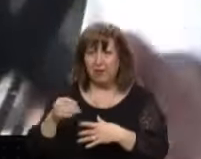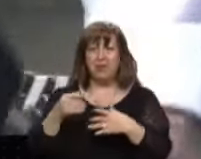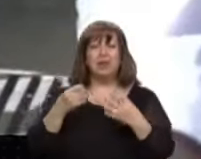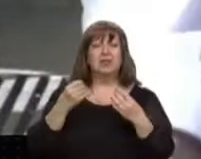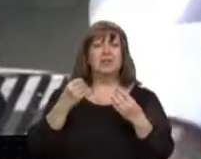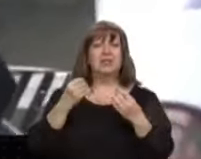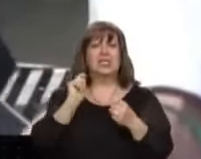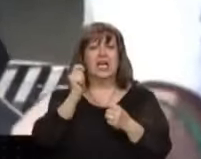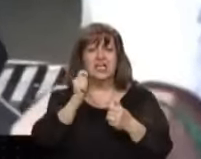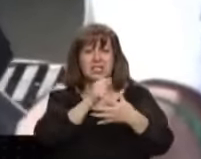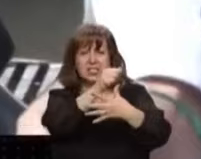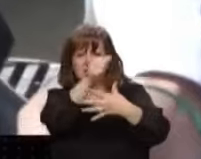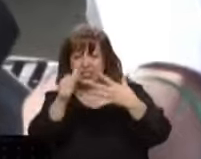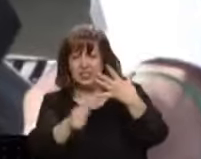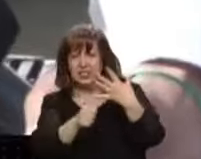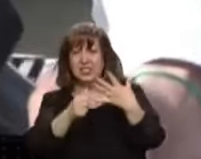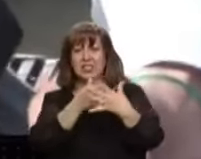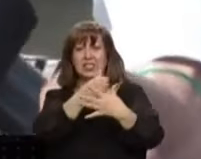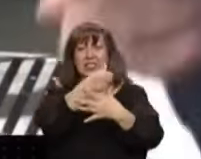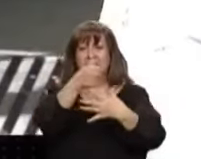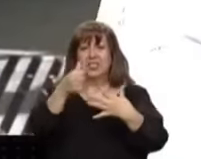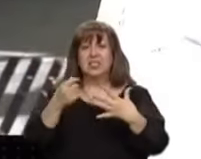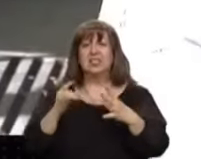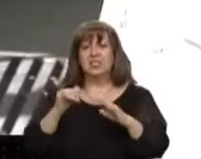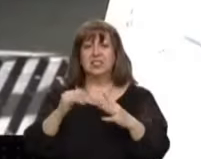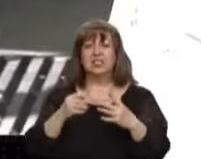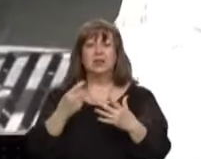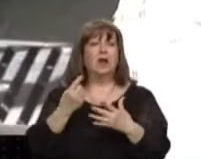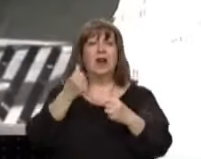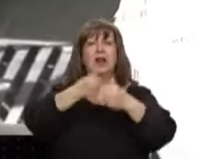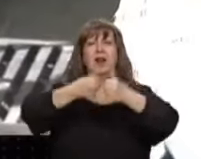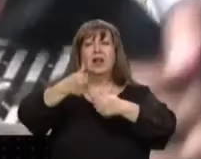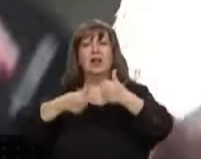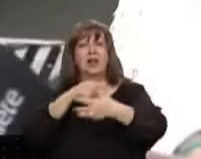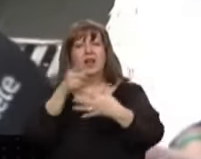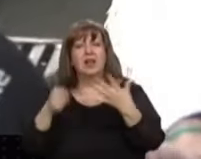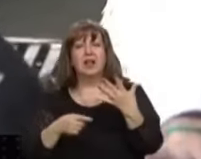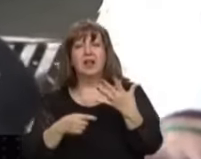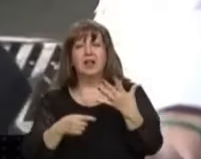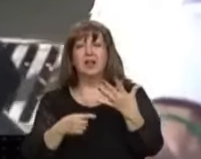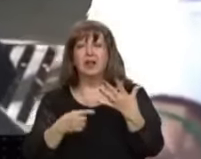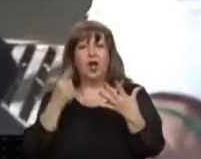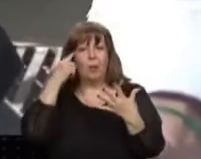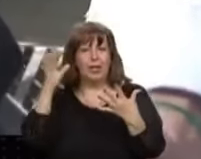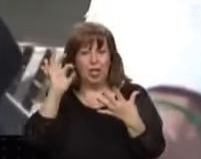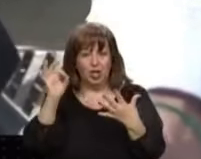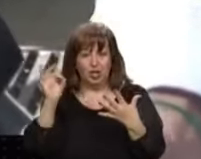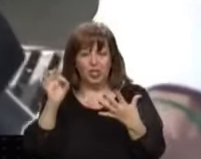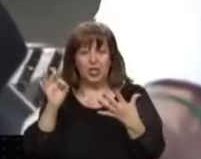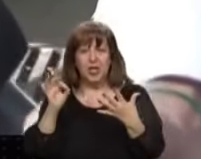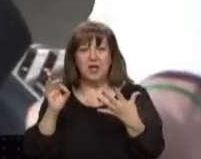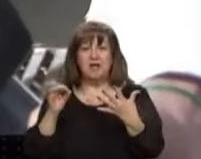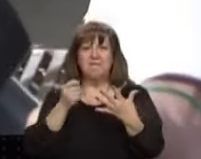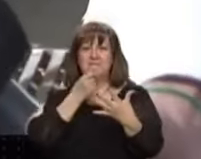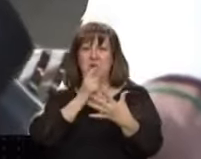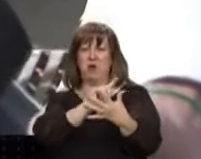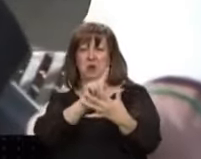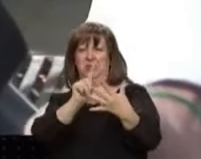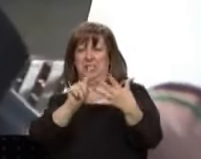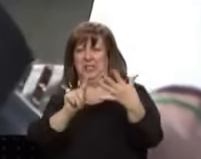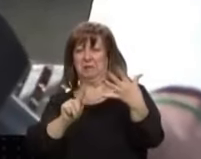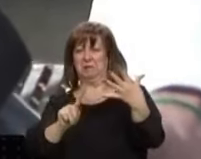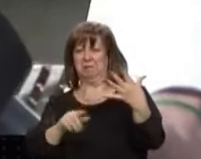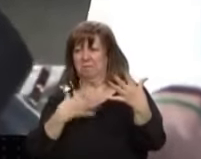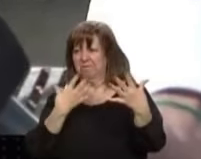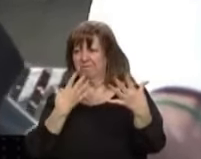tradicionales Eh sí de las redes qué opinas de los candidatos actuales no me gustan mucho pero bueno para mí